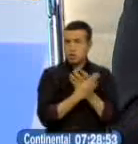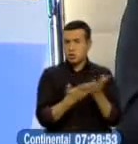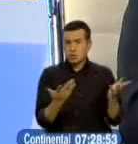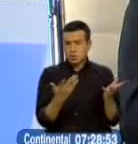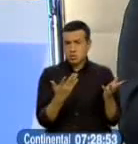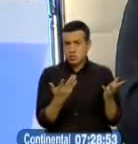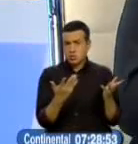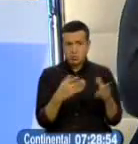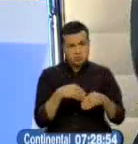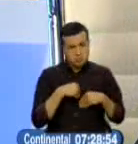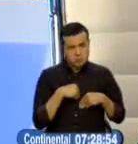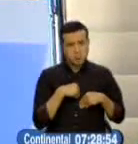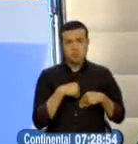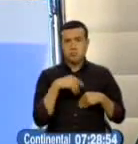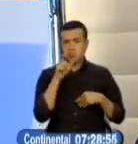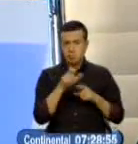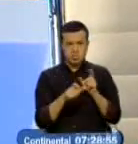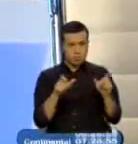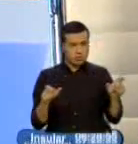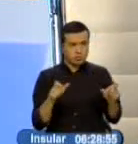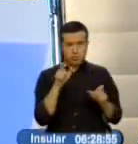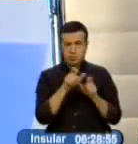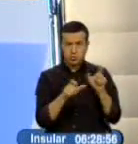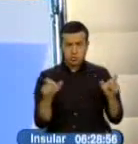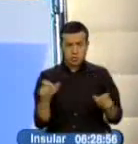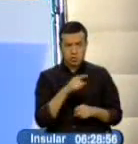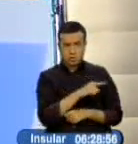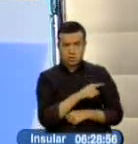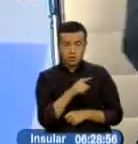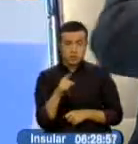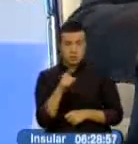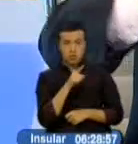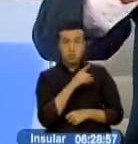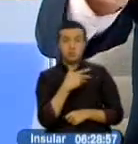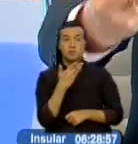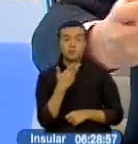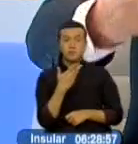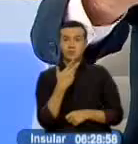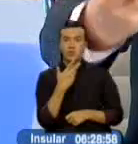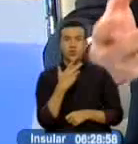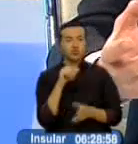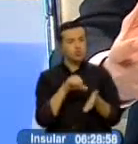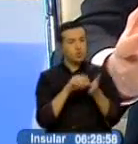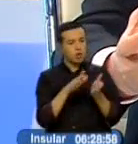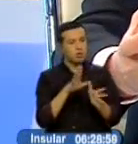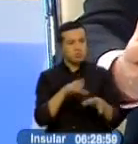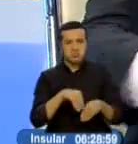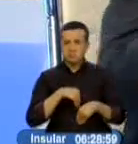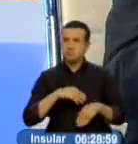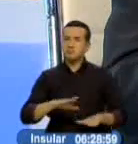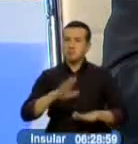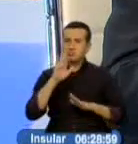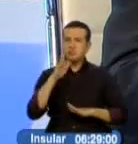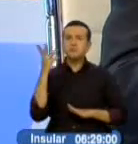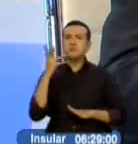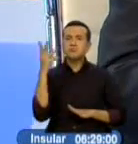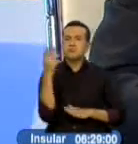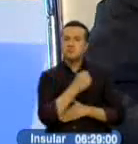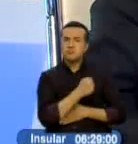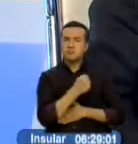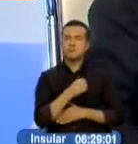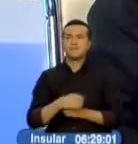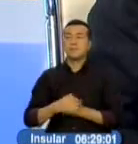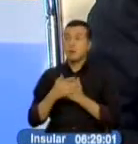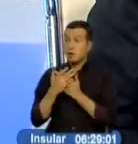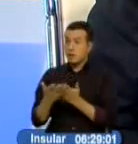empoderamiento del sujeto, del individuo, para que tengamos ciudadanos comprometidos. ¿Cómo lograrlo?